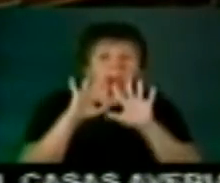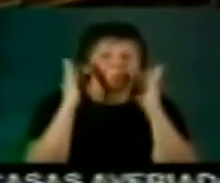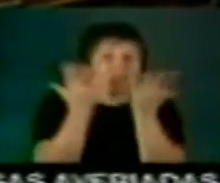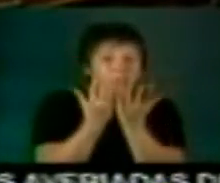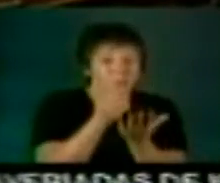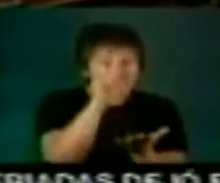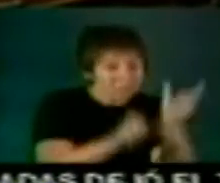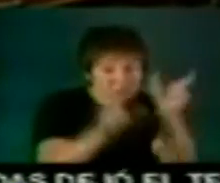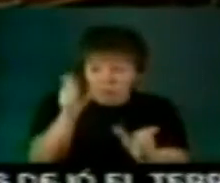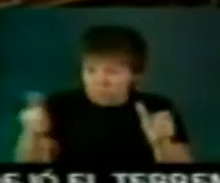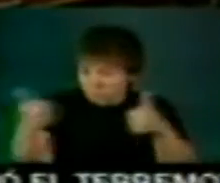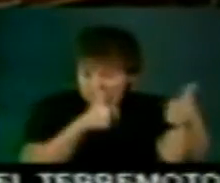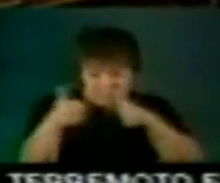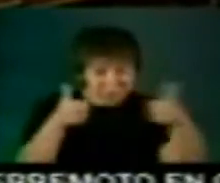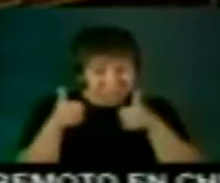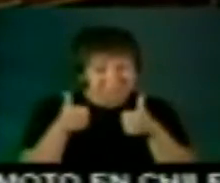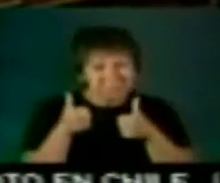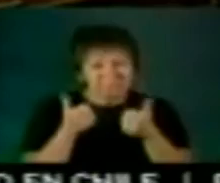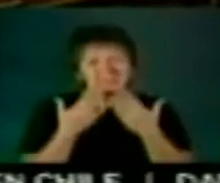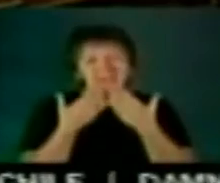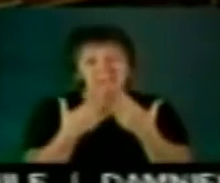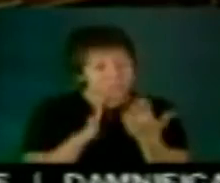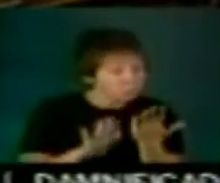el agradecimiento del Uruguay entero.